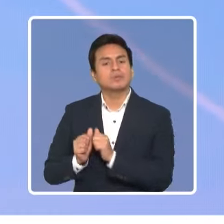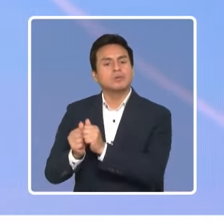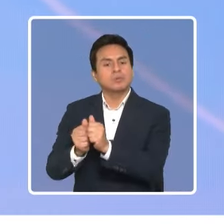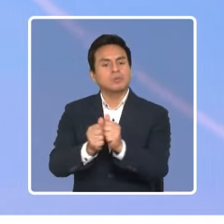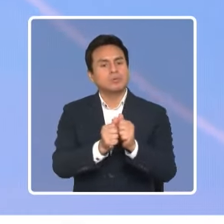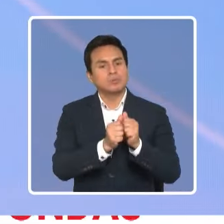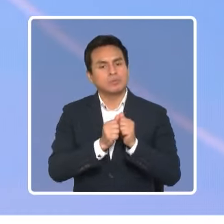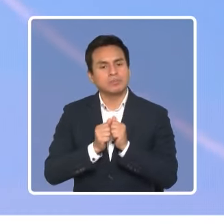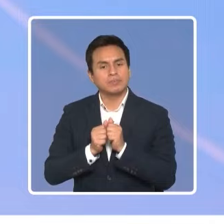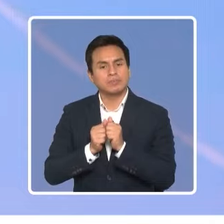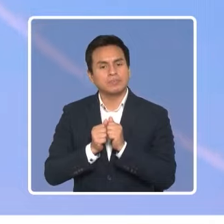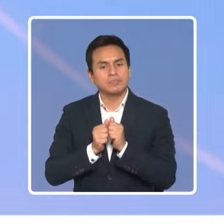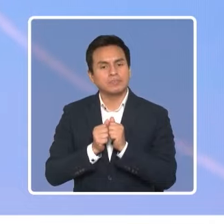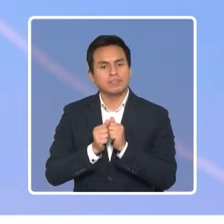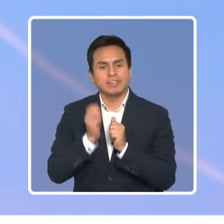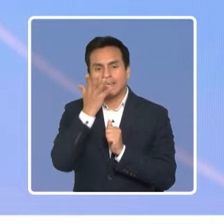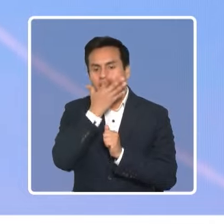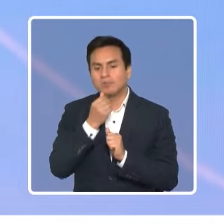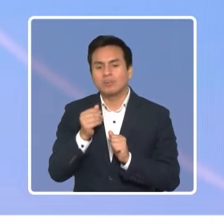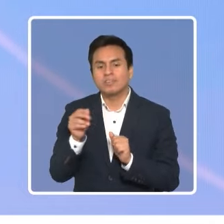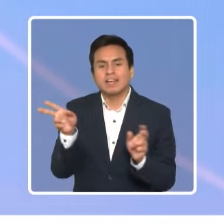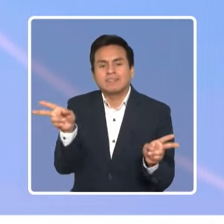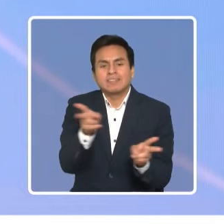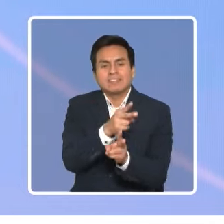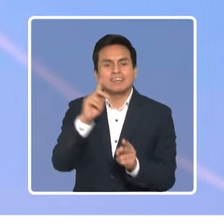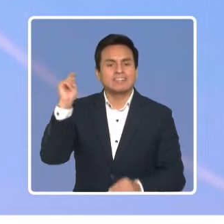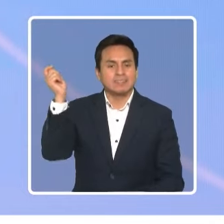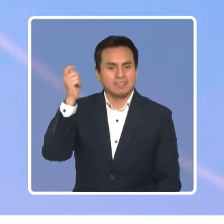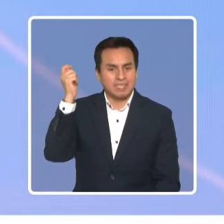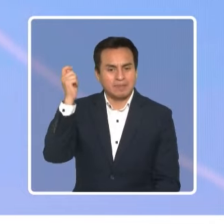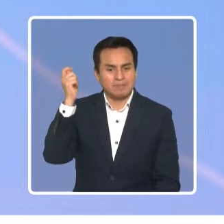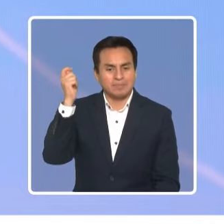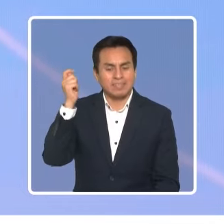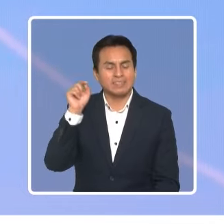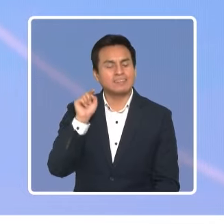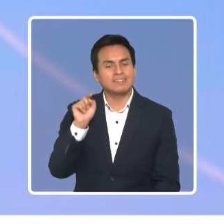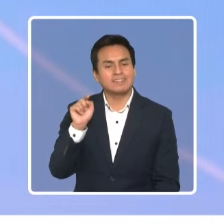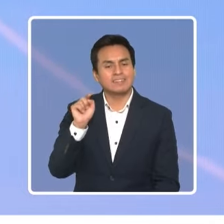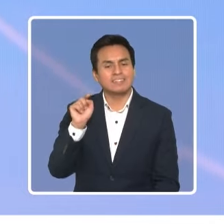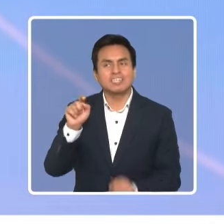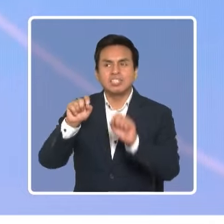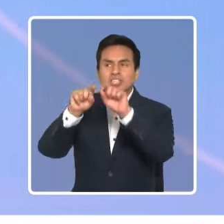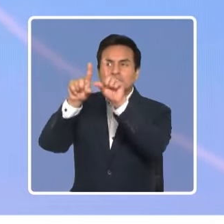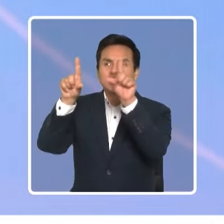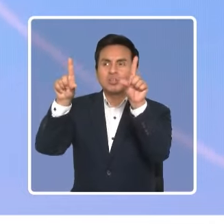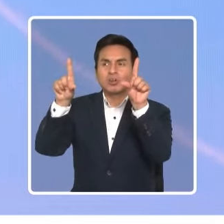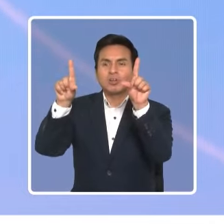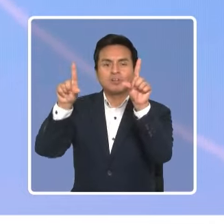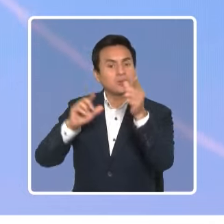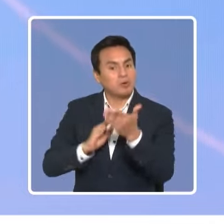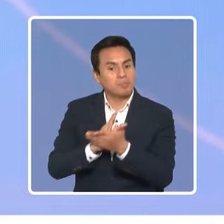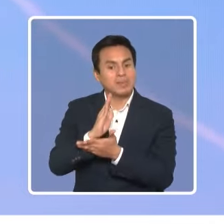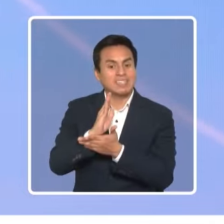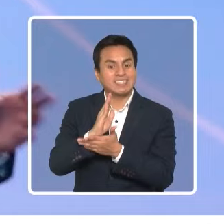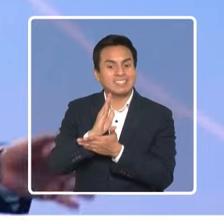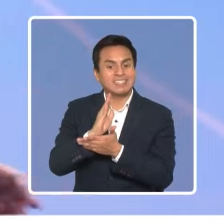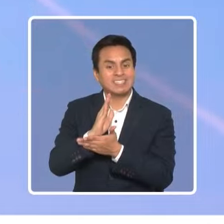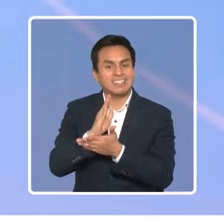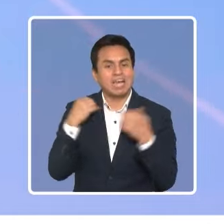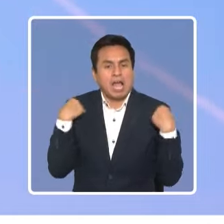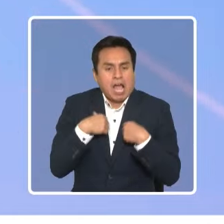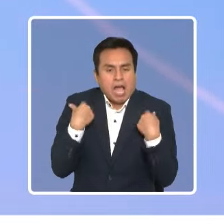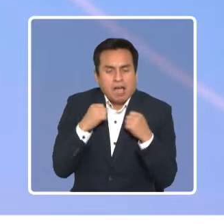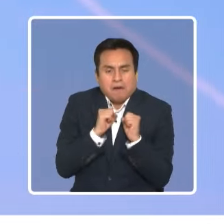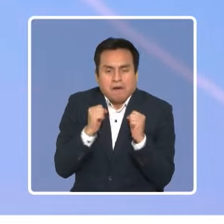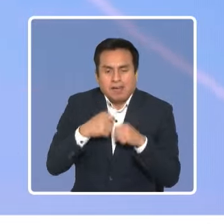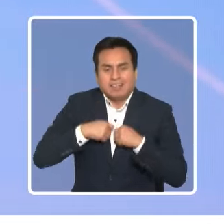Junto a la hermosa brisa de septiembre, a ese sol que comienza a sacarnos los